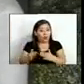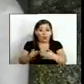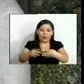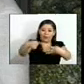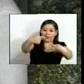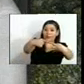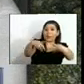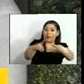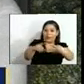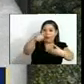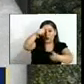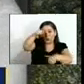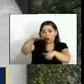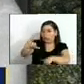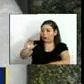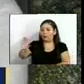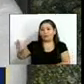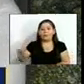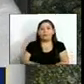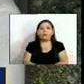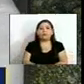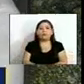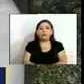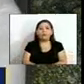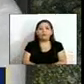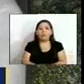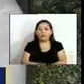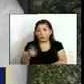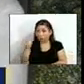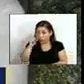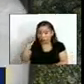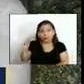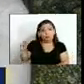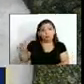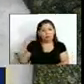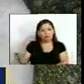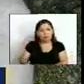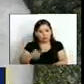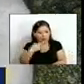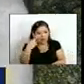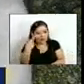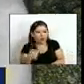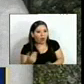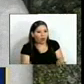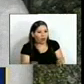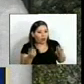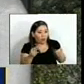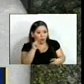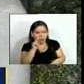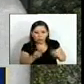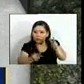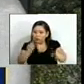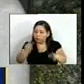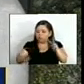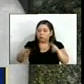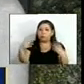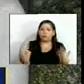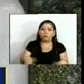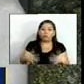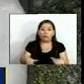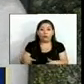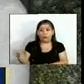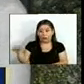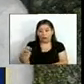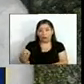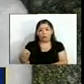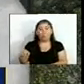decreto fue aprobado por ellos. Al darse cuenta, en realidad, de cómo iban las cosas sucediendo,